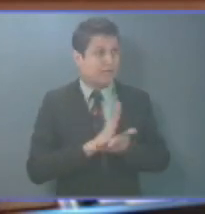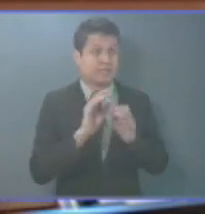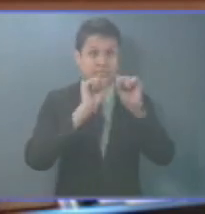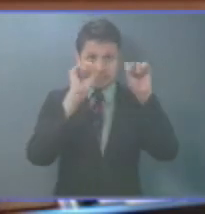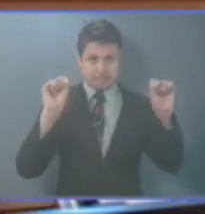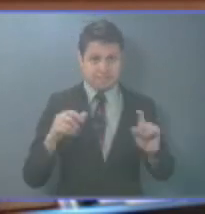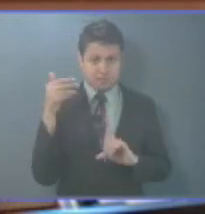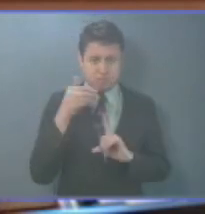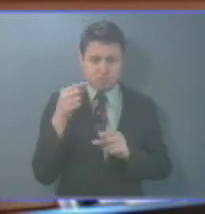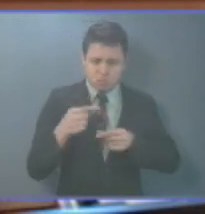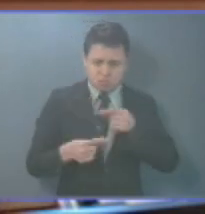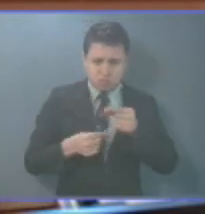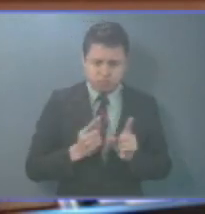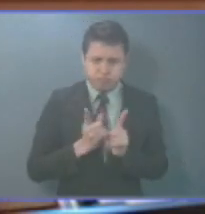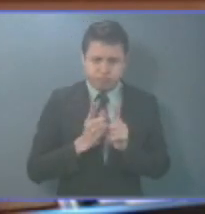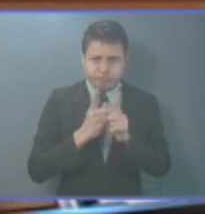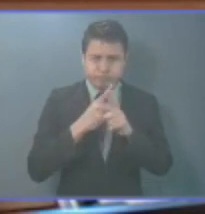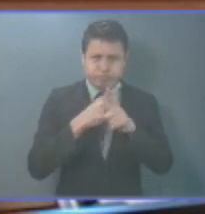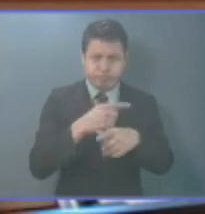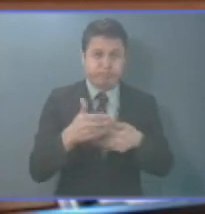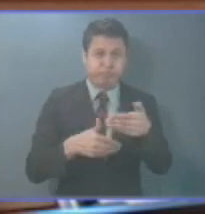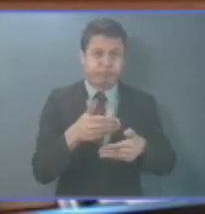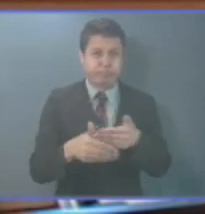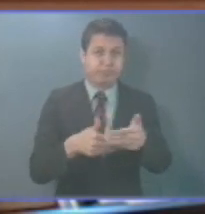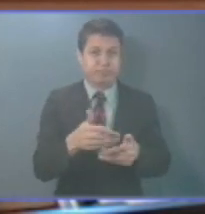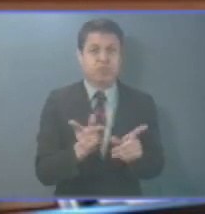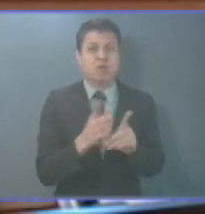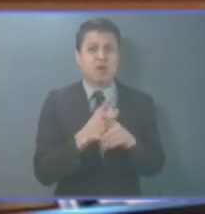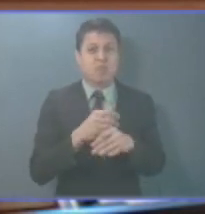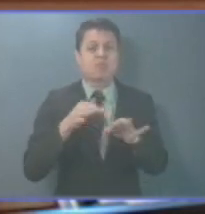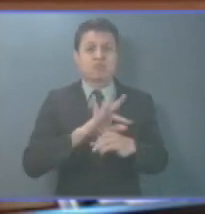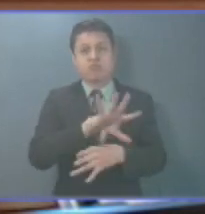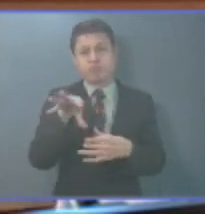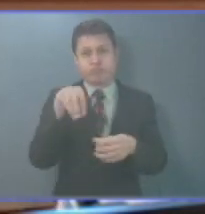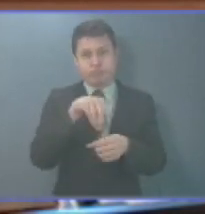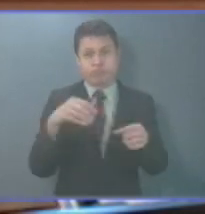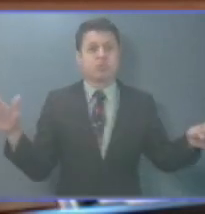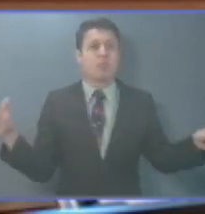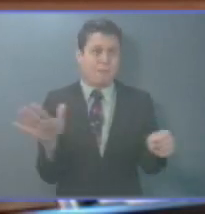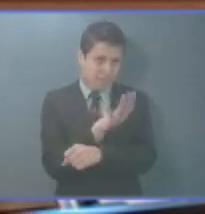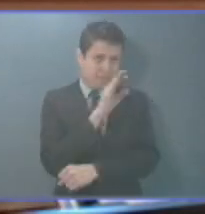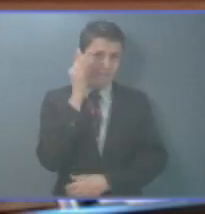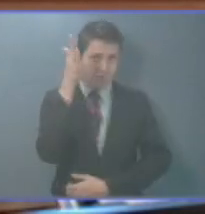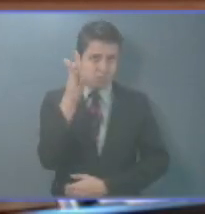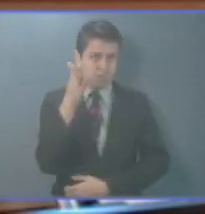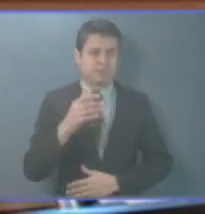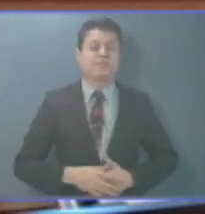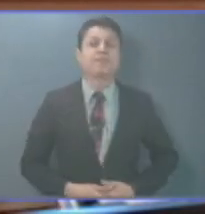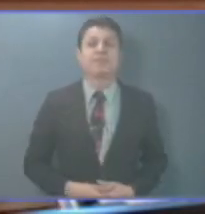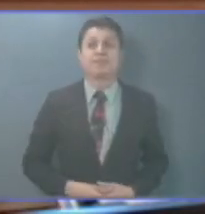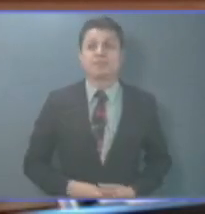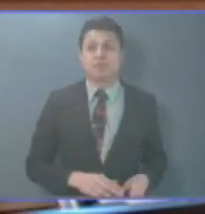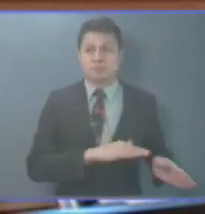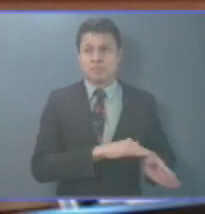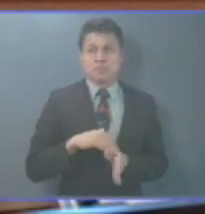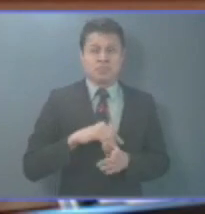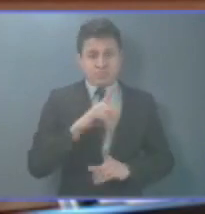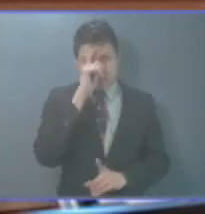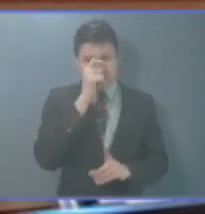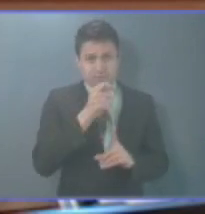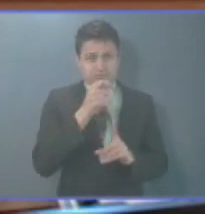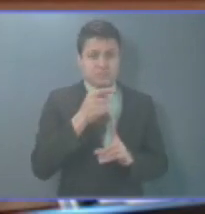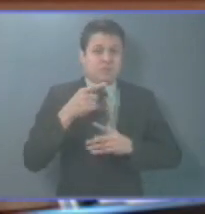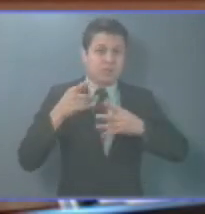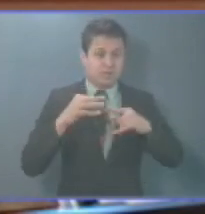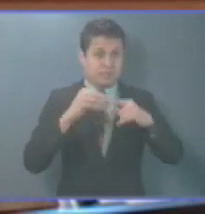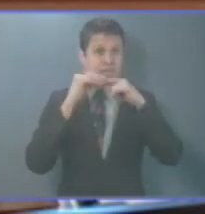educativo regular avance en el proceso de transición hacia la plena educación inclusiva. Reconocimiento oficial de la lengua